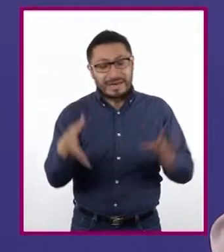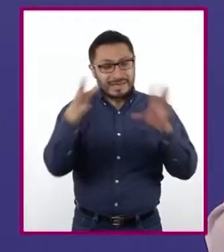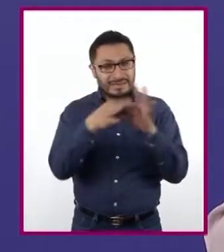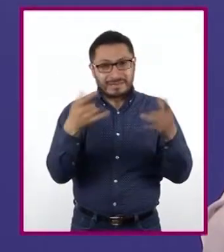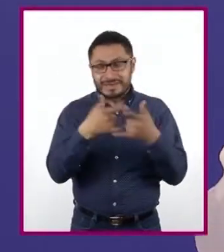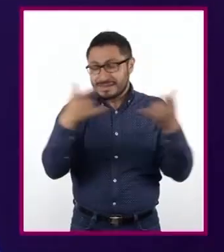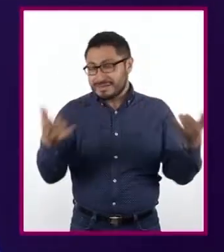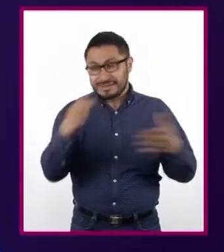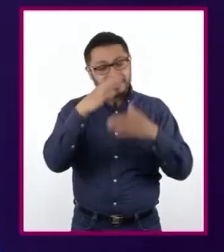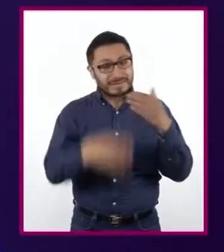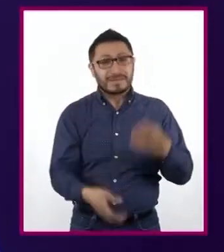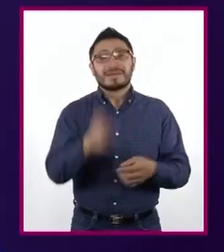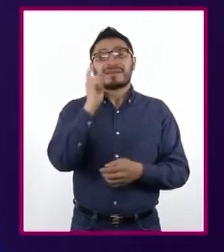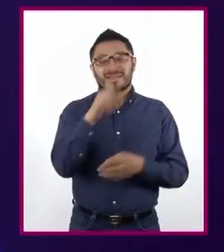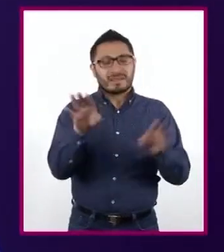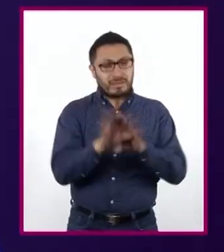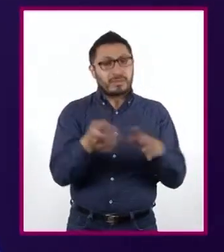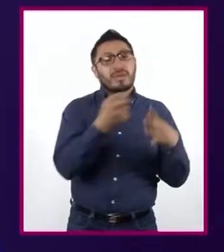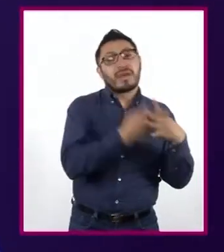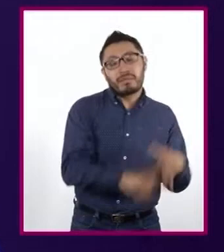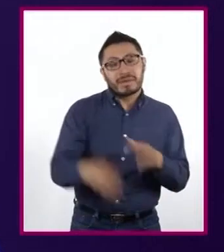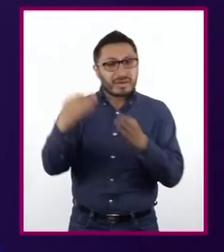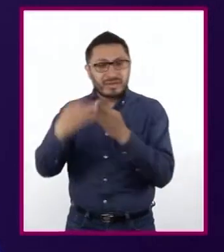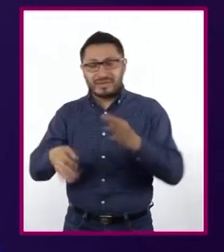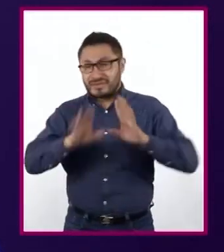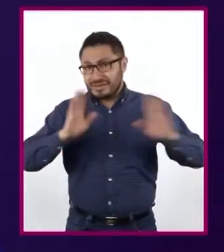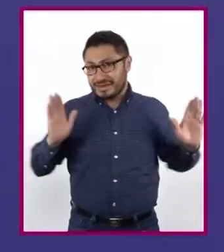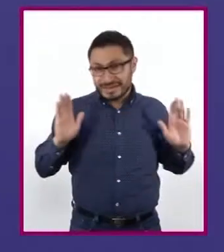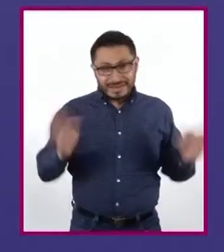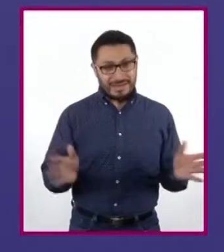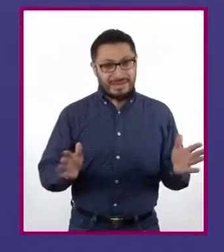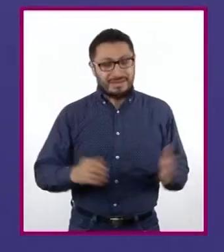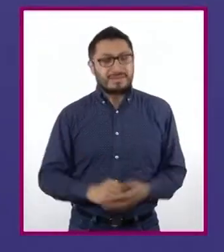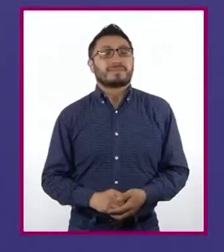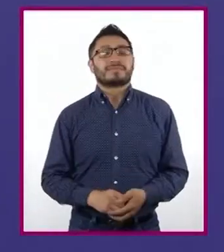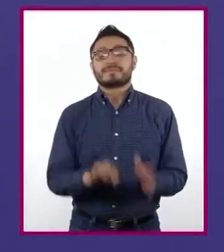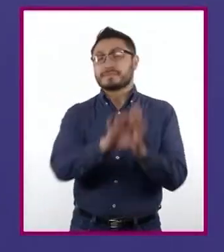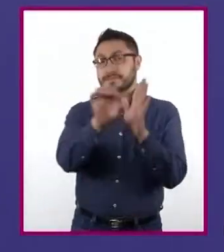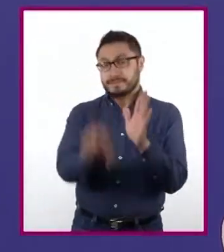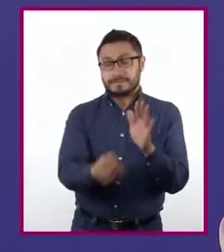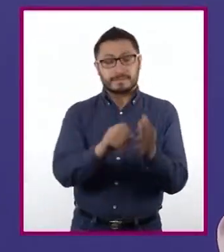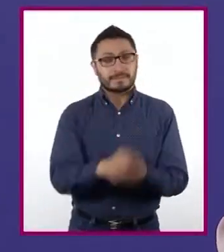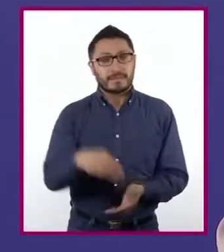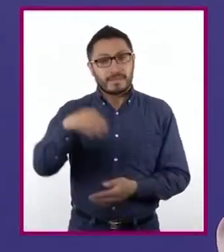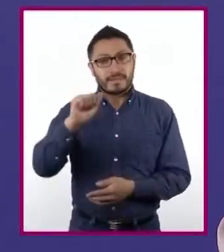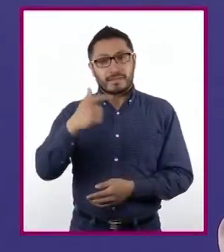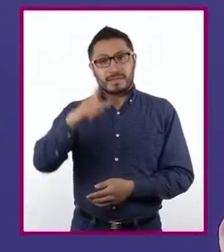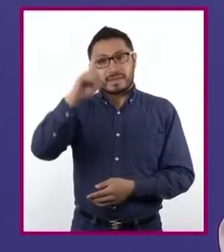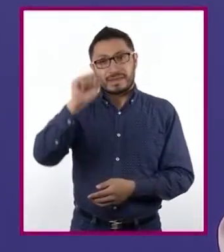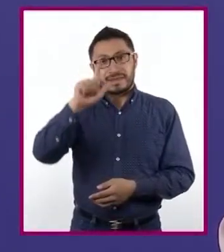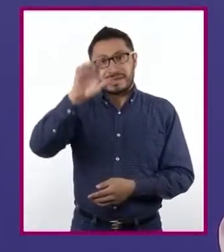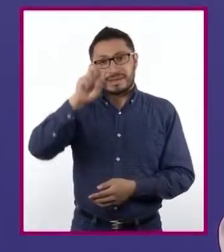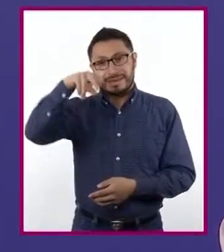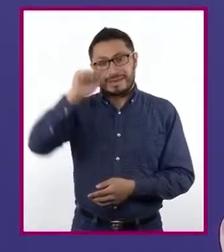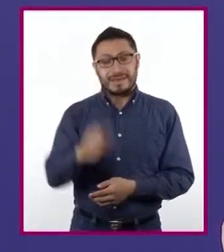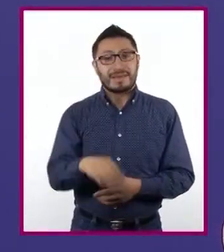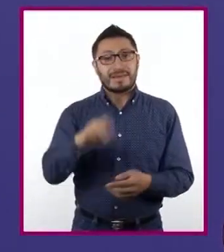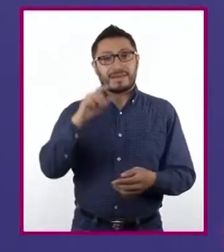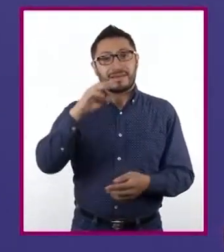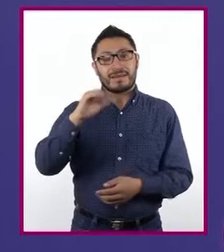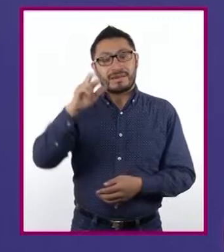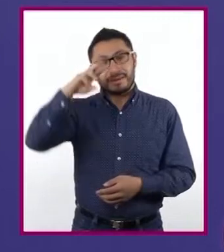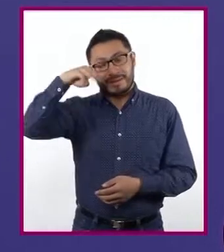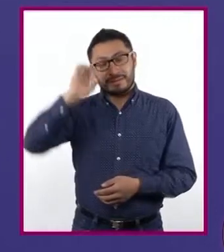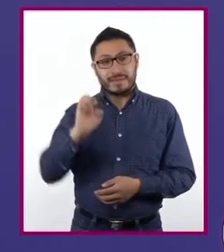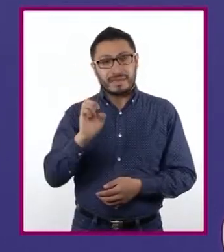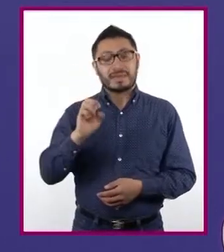que claramente tuvieron inicio y final. Por ejemplo, que Magdalena Carmen Frida Kahlo y